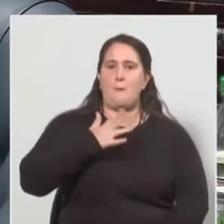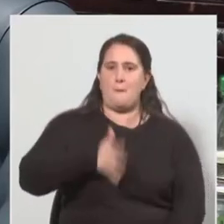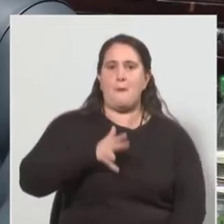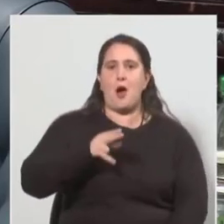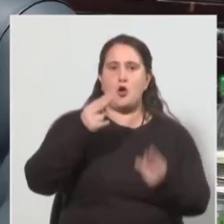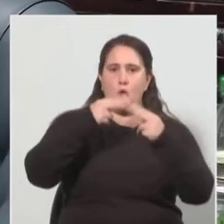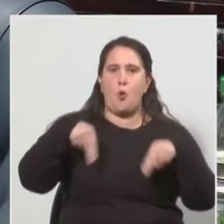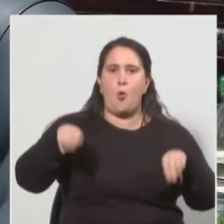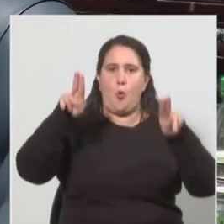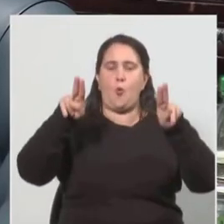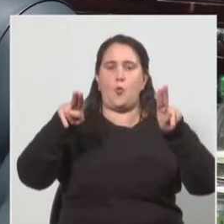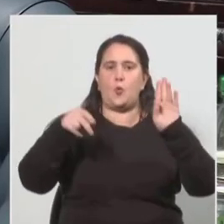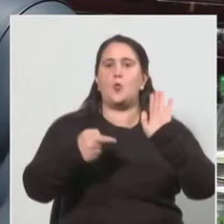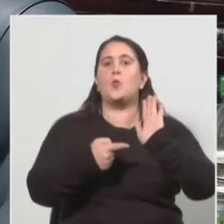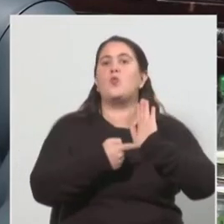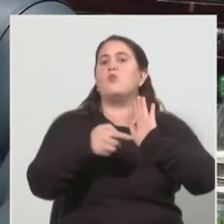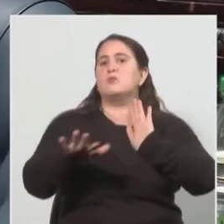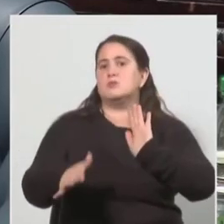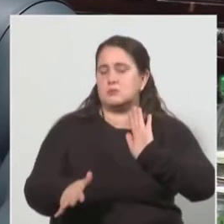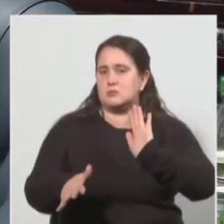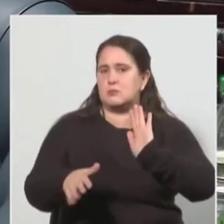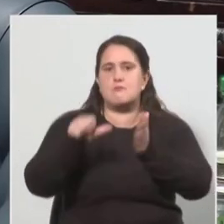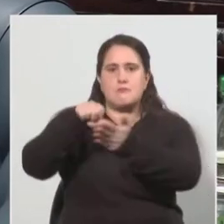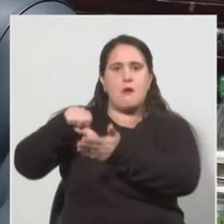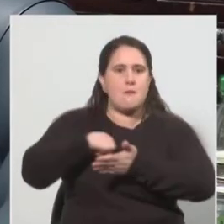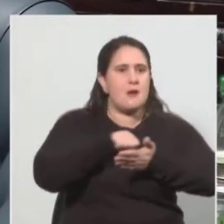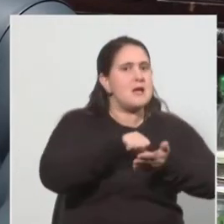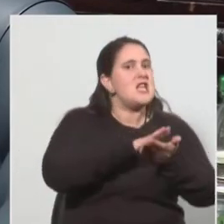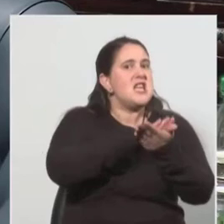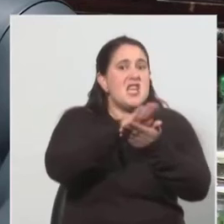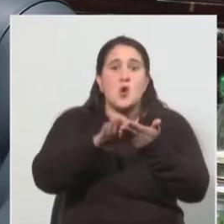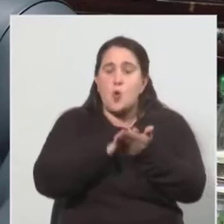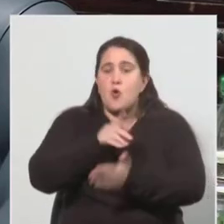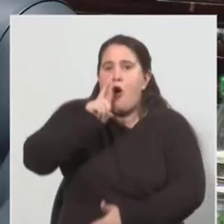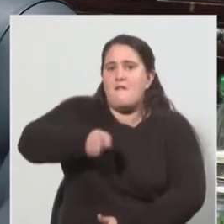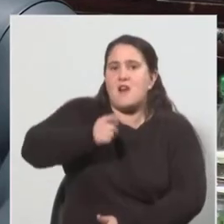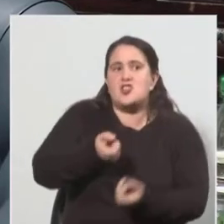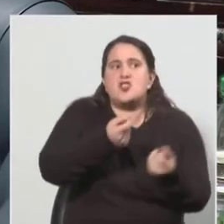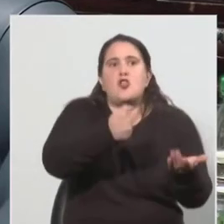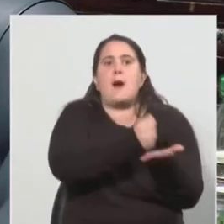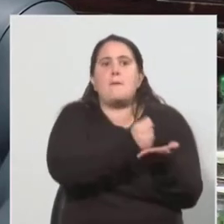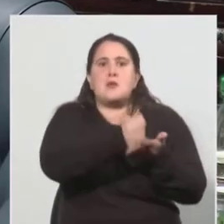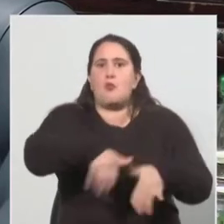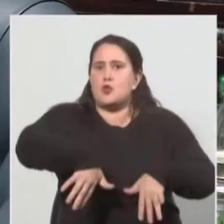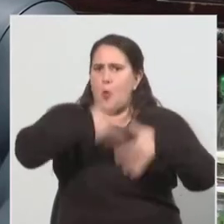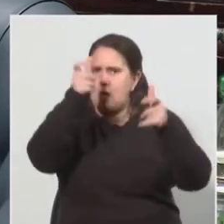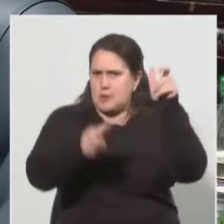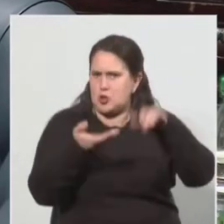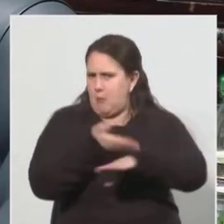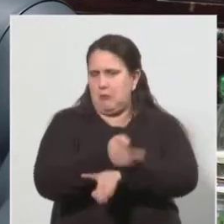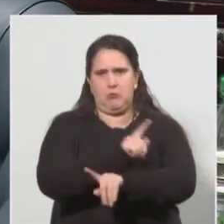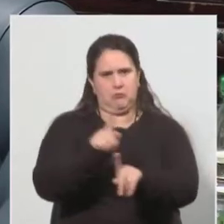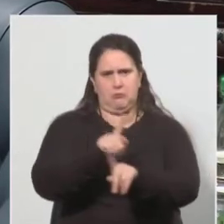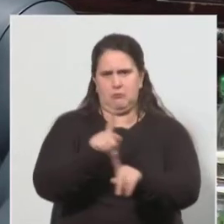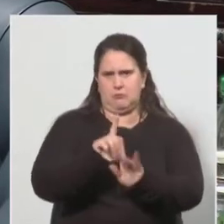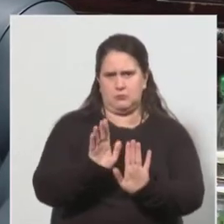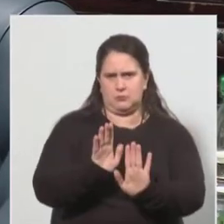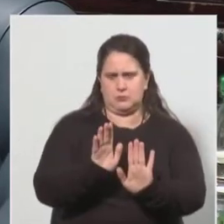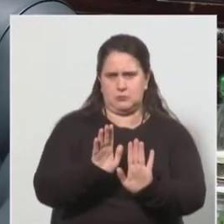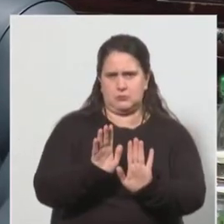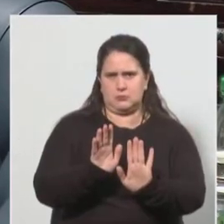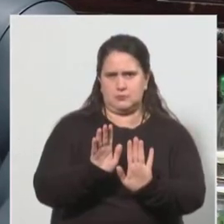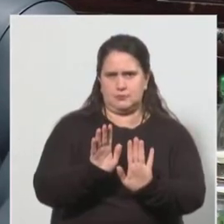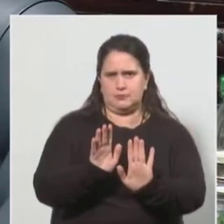Unidas, según el cual ningún país está obligado a expedir pasaportes a cualquier persona que lo solicite.